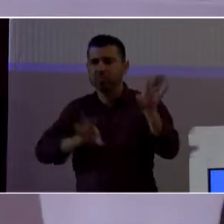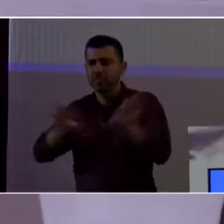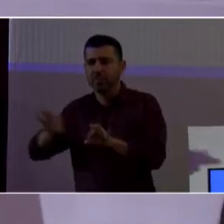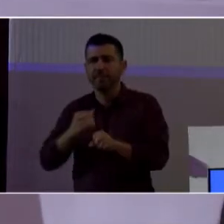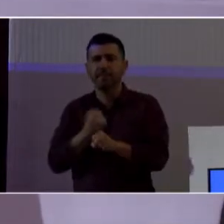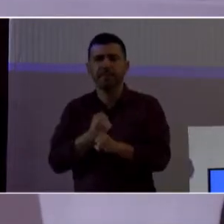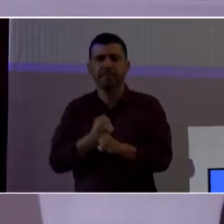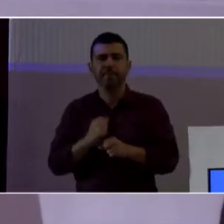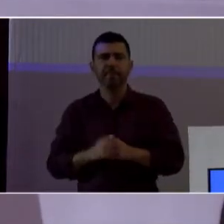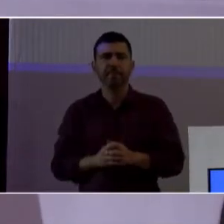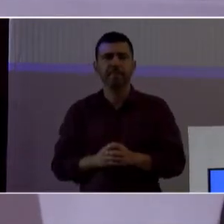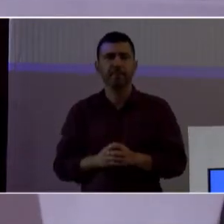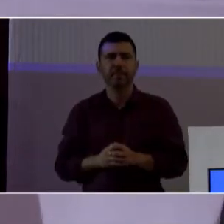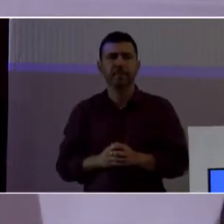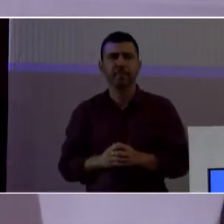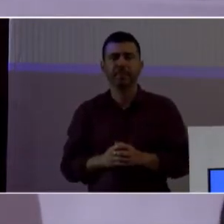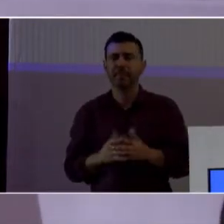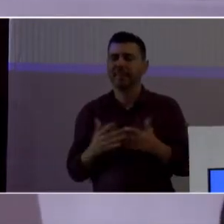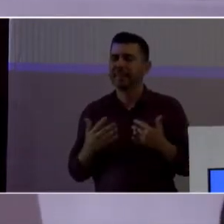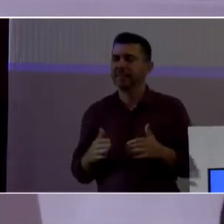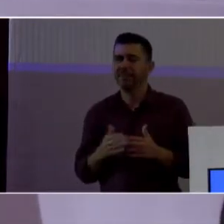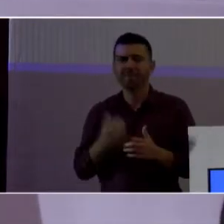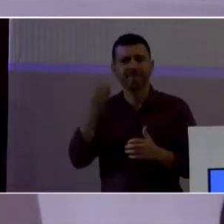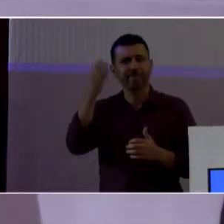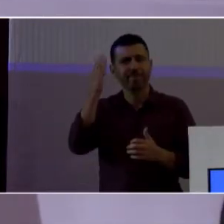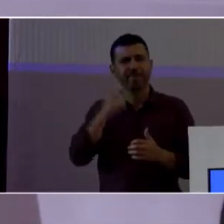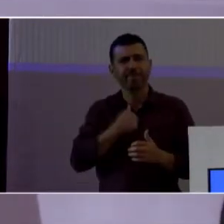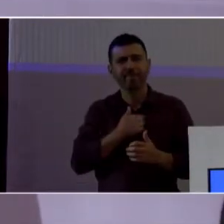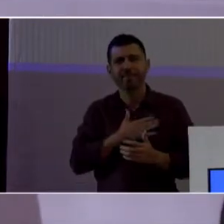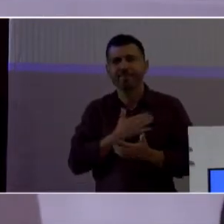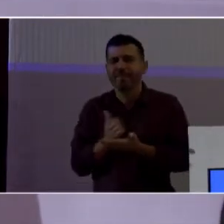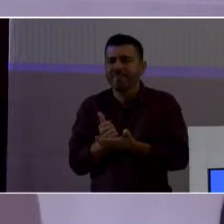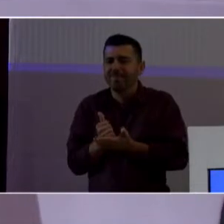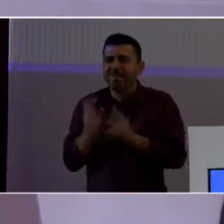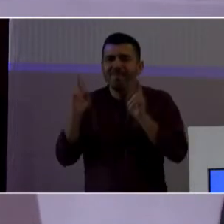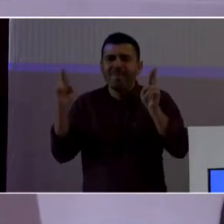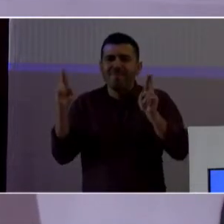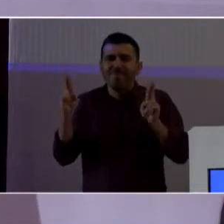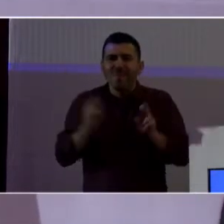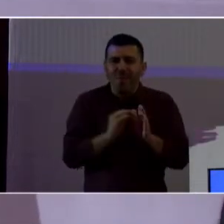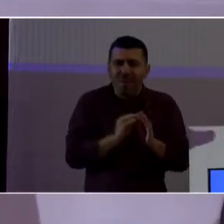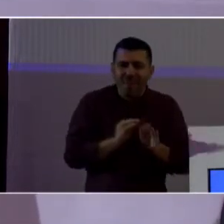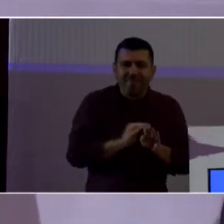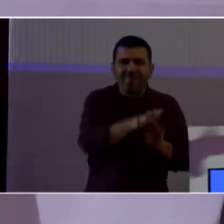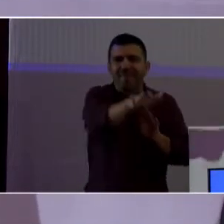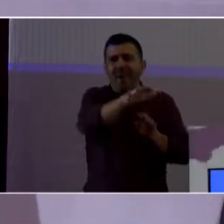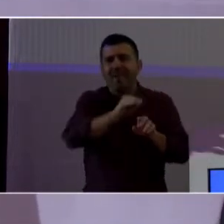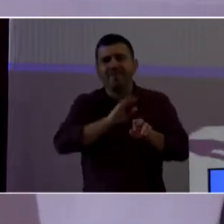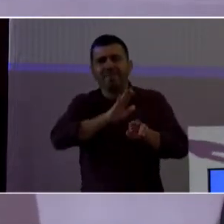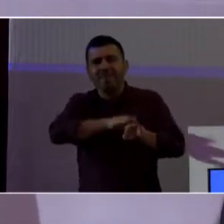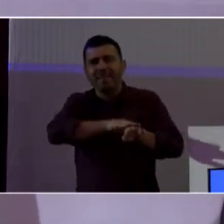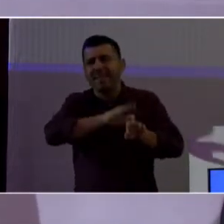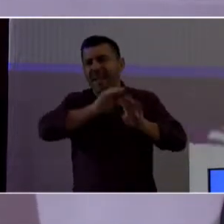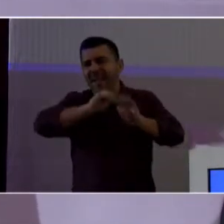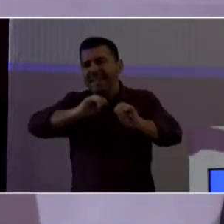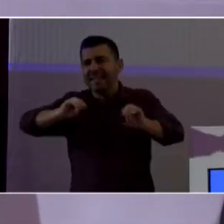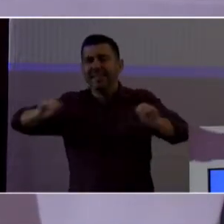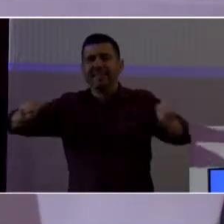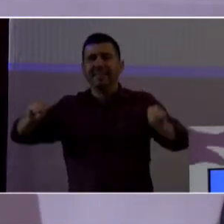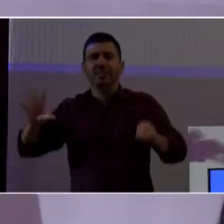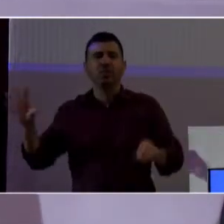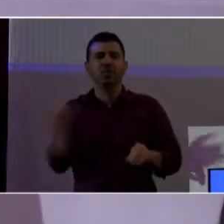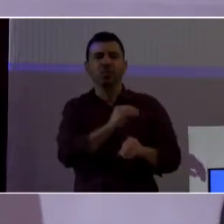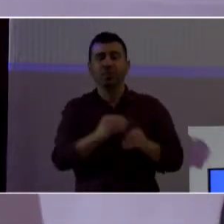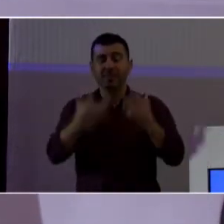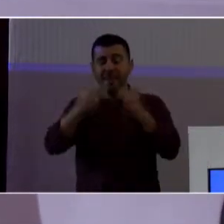laborar. Entonces, Dios mío, ojalá que este mensaje llegue a Barranca Bermeja, a los oídos de esos empresarios y a